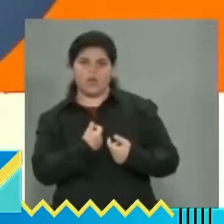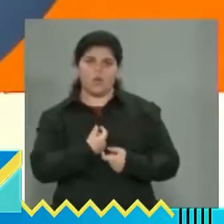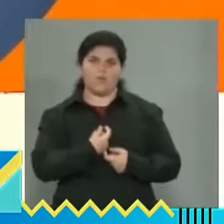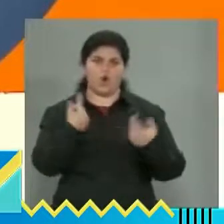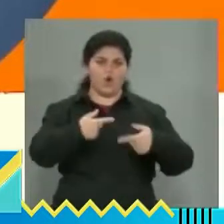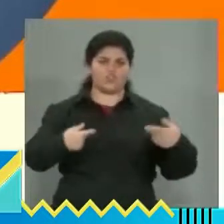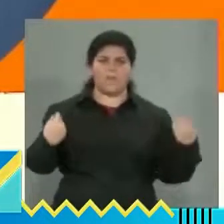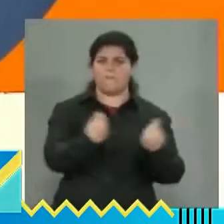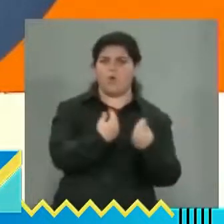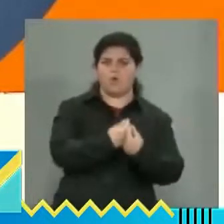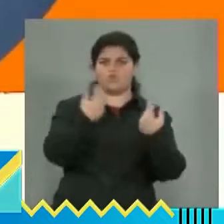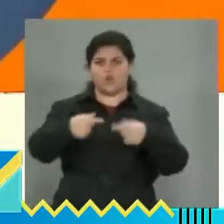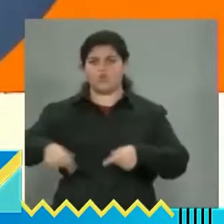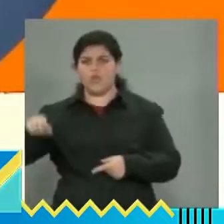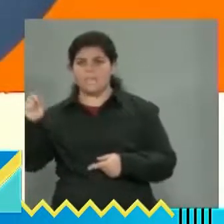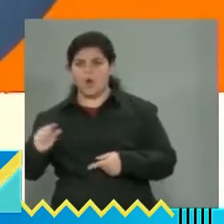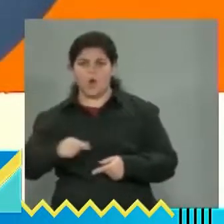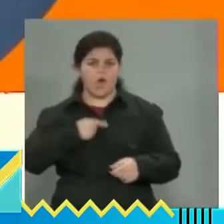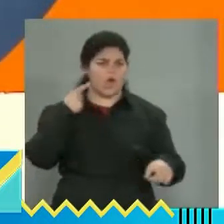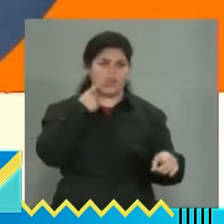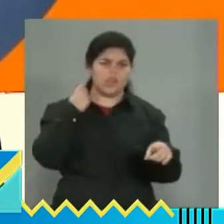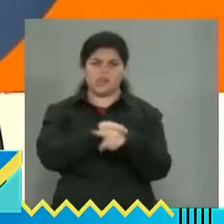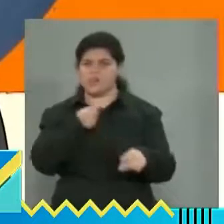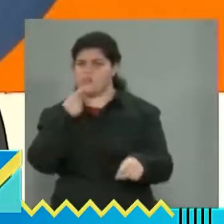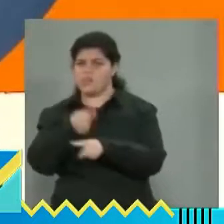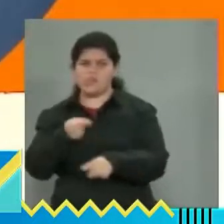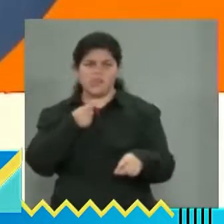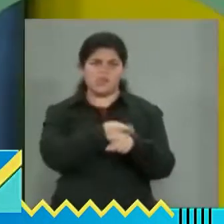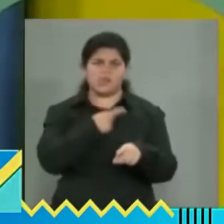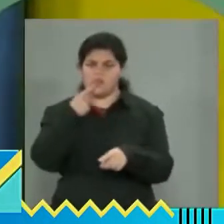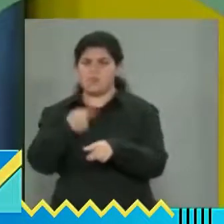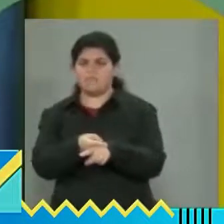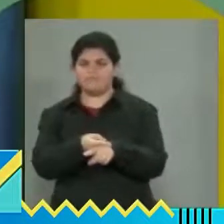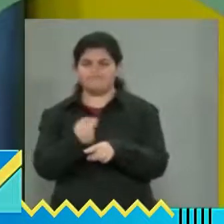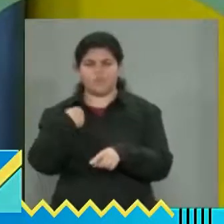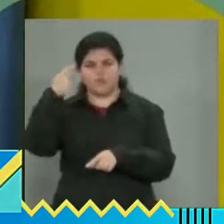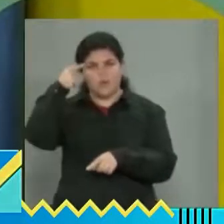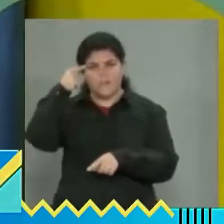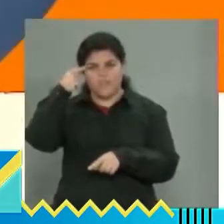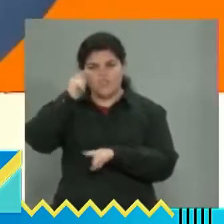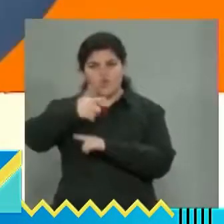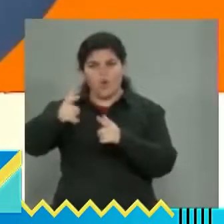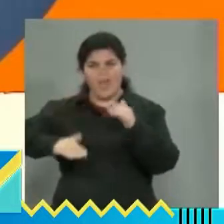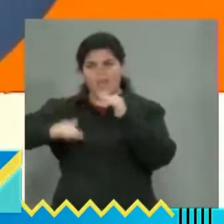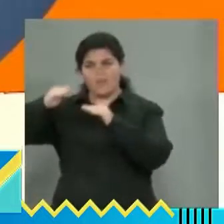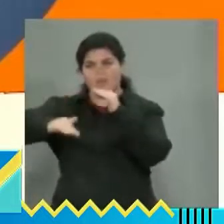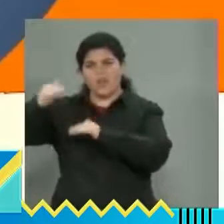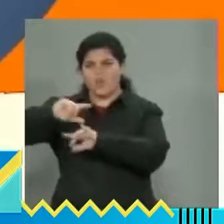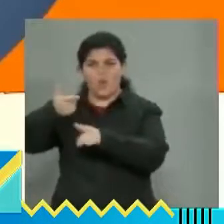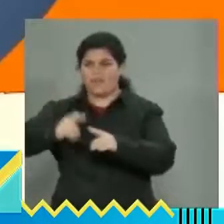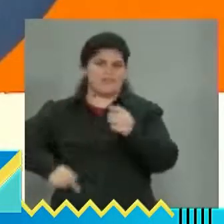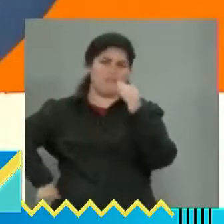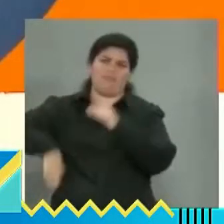niño. Es decir que a mí me parece que la crianza es desproporcionada por estructura, no hay manera de proporcionar eso y